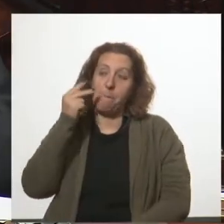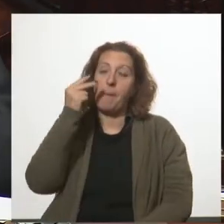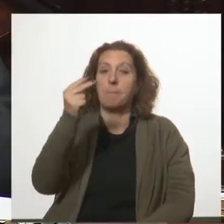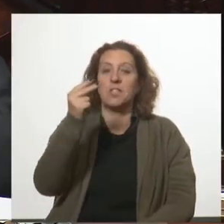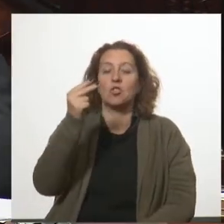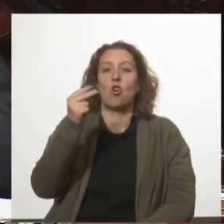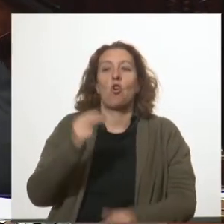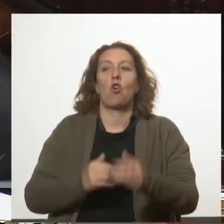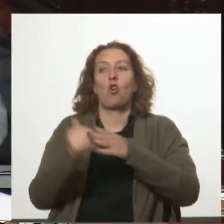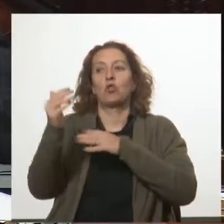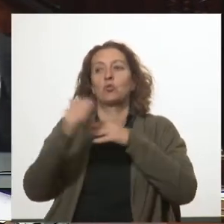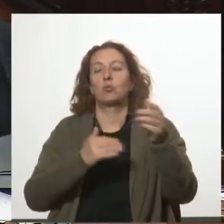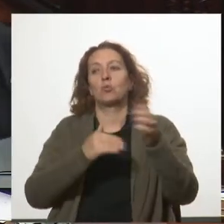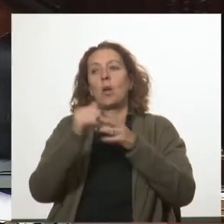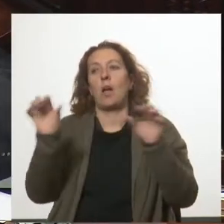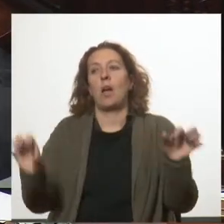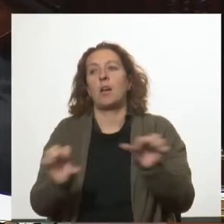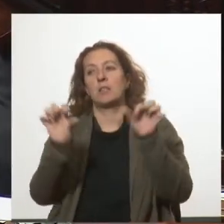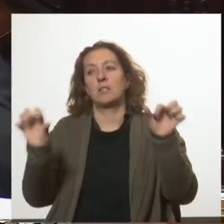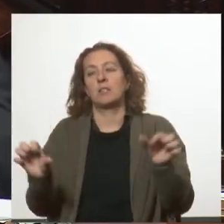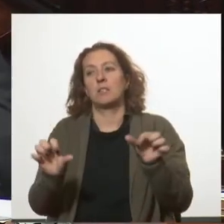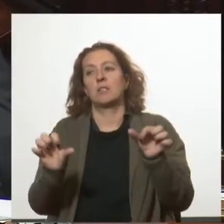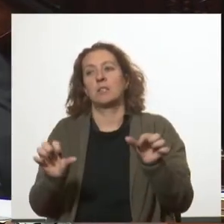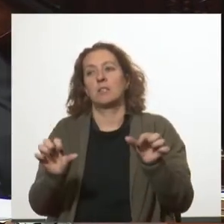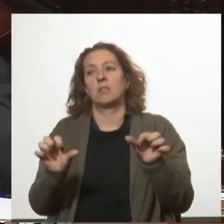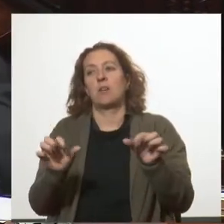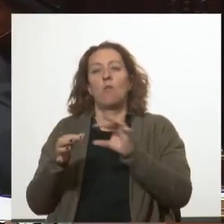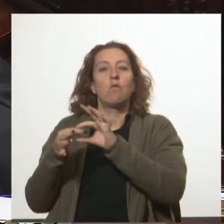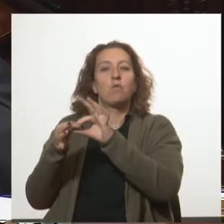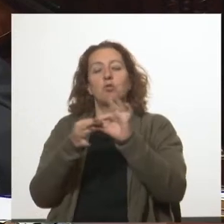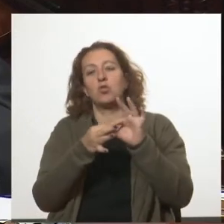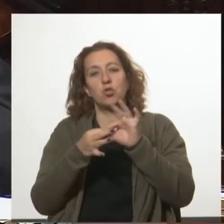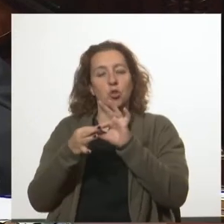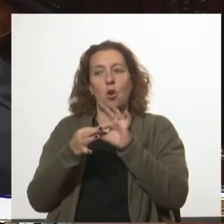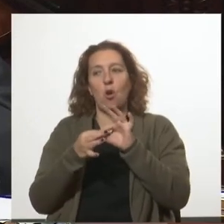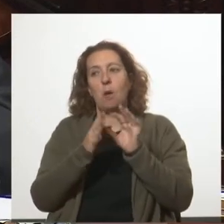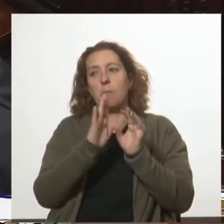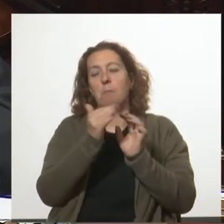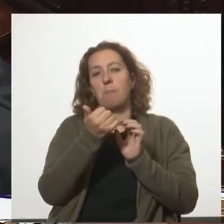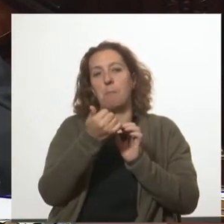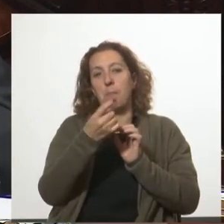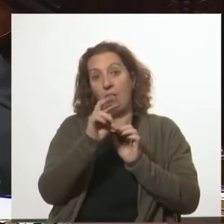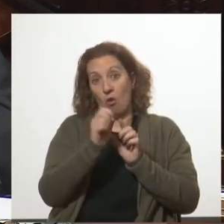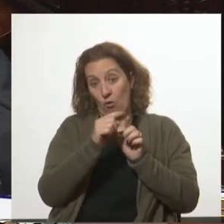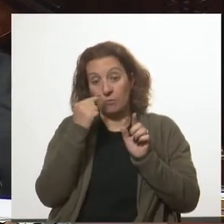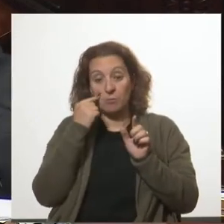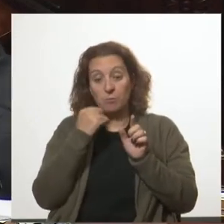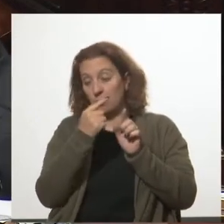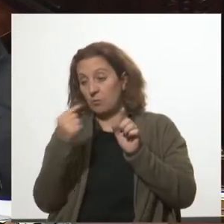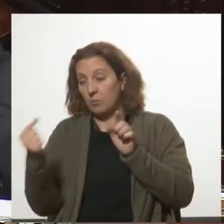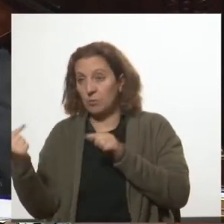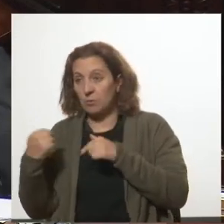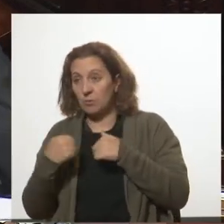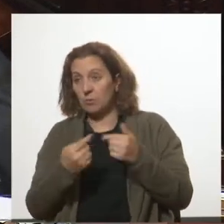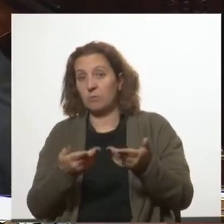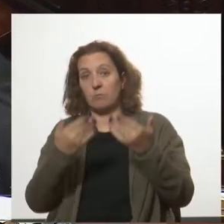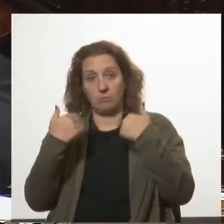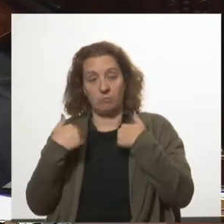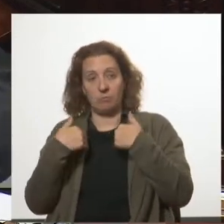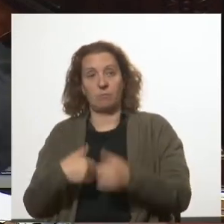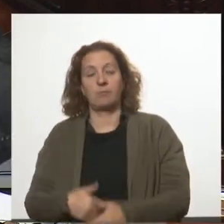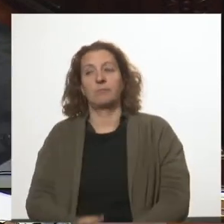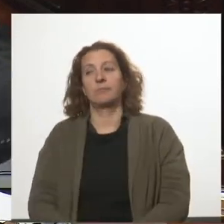construcción realizar la función la fusión de los padrones otorgados por parte de esa intendencia de esta administración